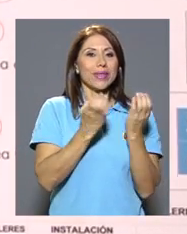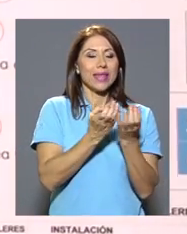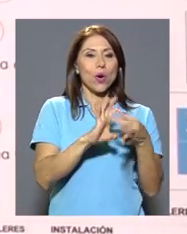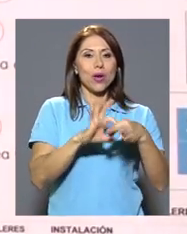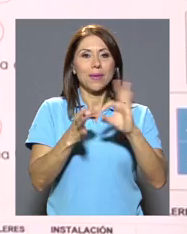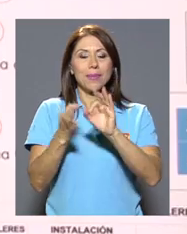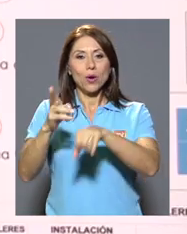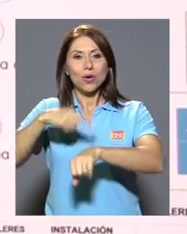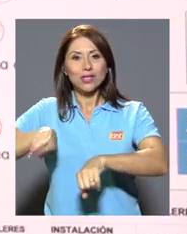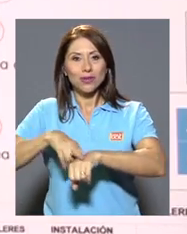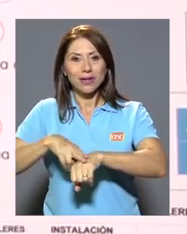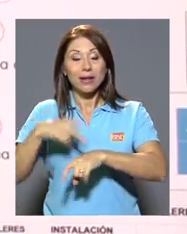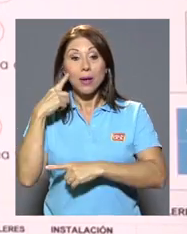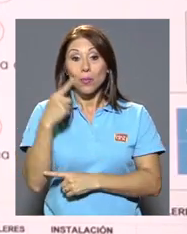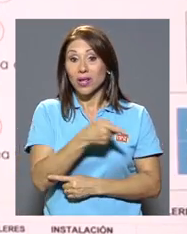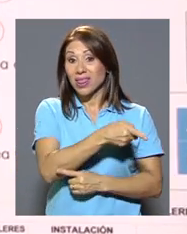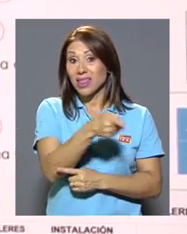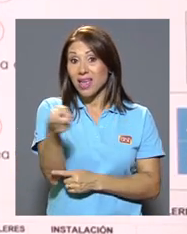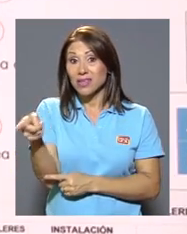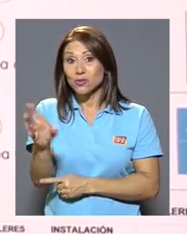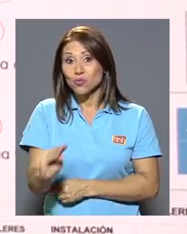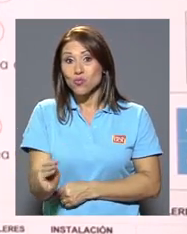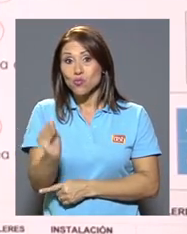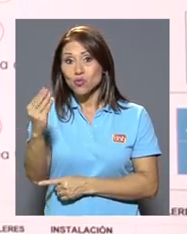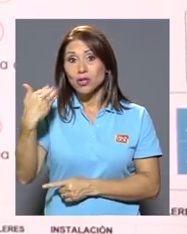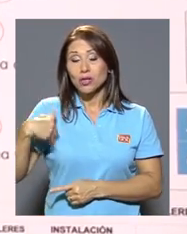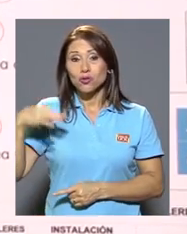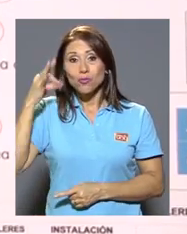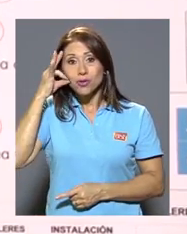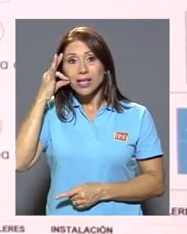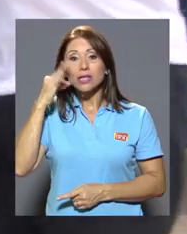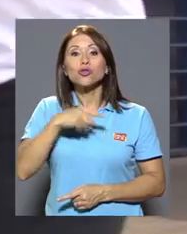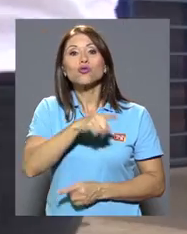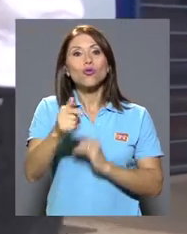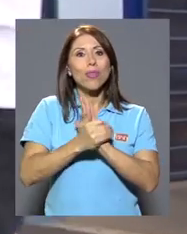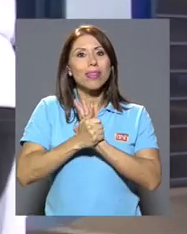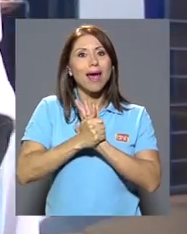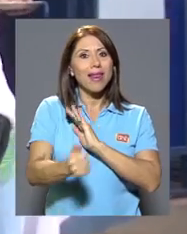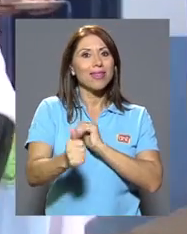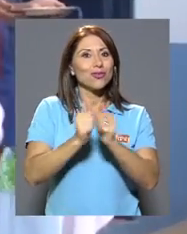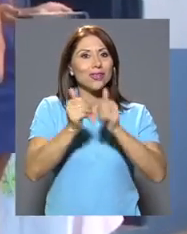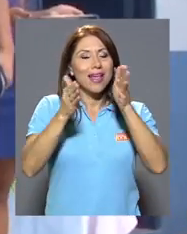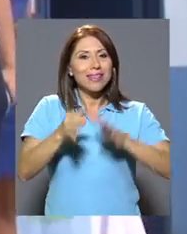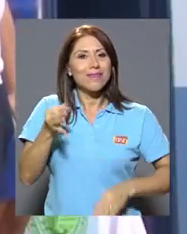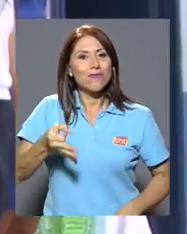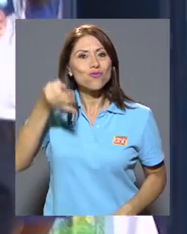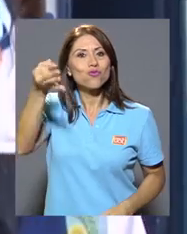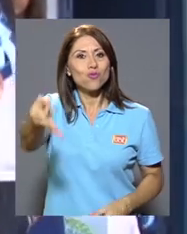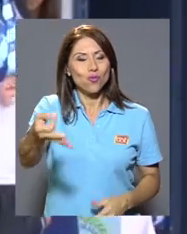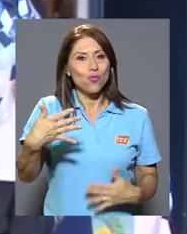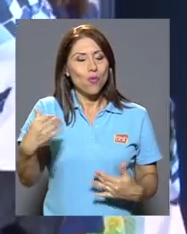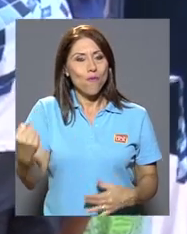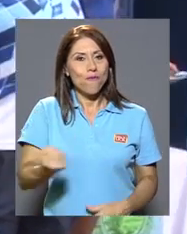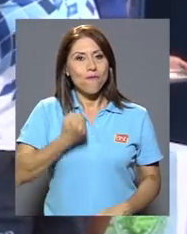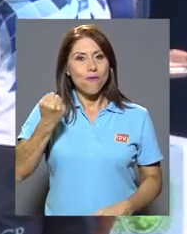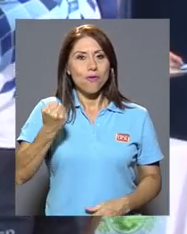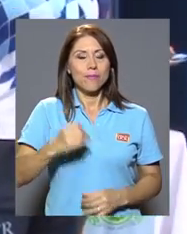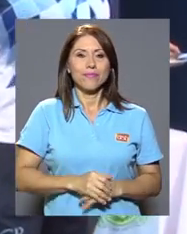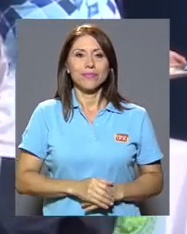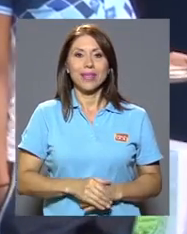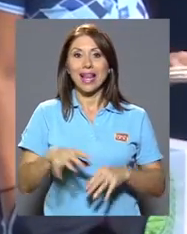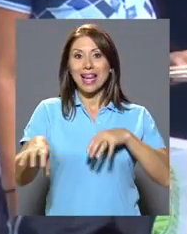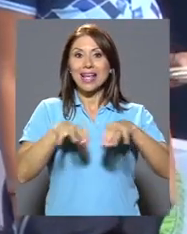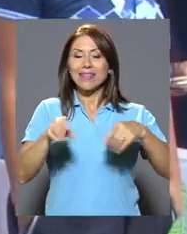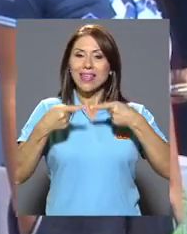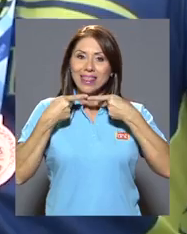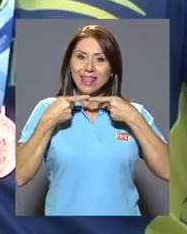muchos de esos muchachas y muchachos van a ser nuestros talentos a futuro en alto rendimiento. La actividad es